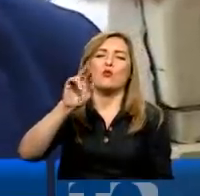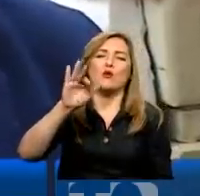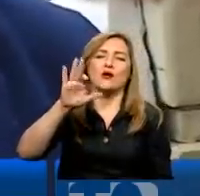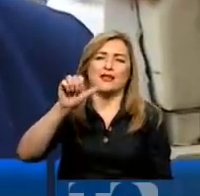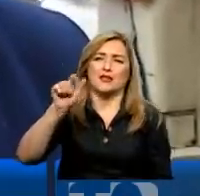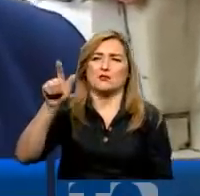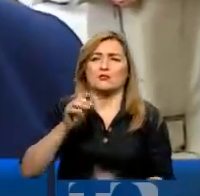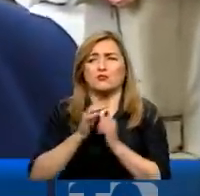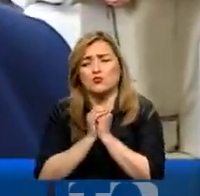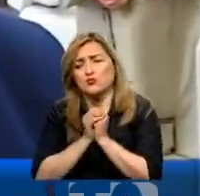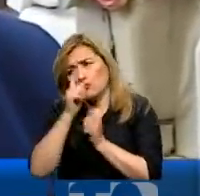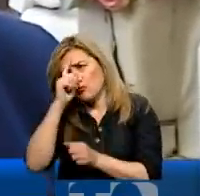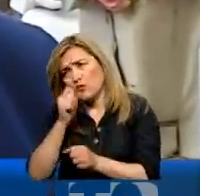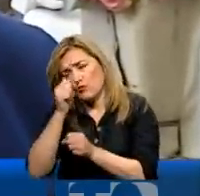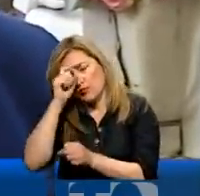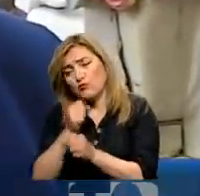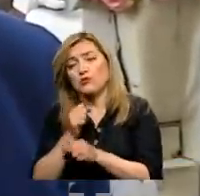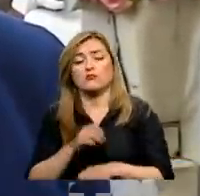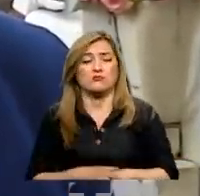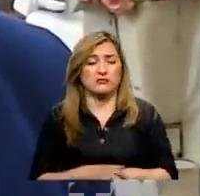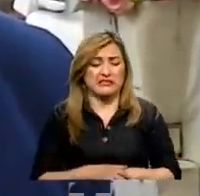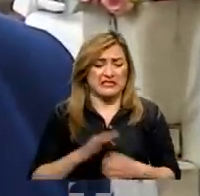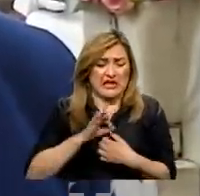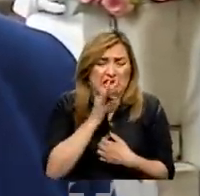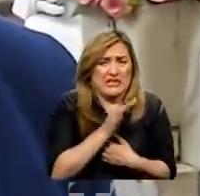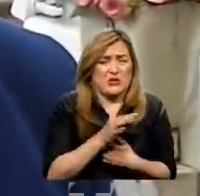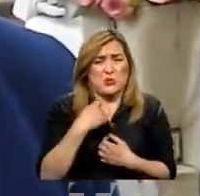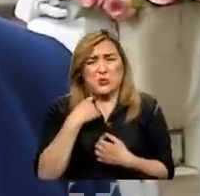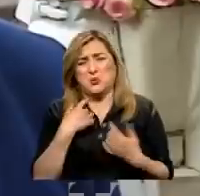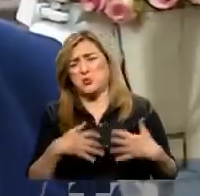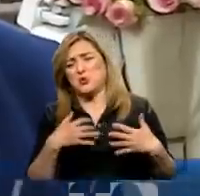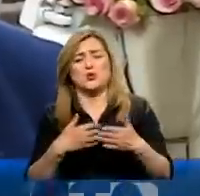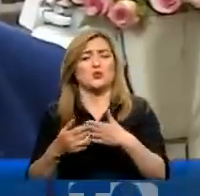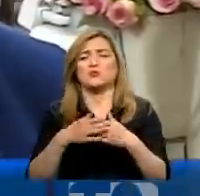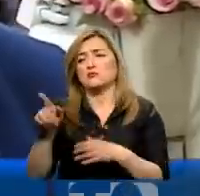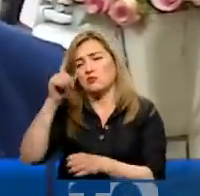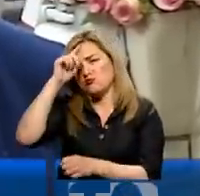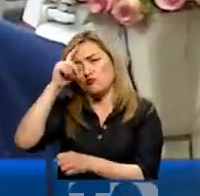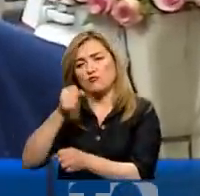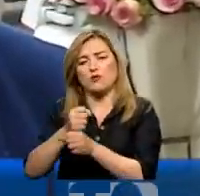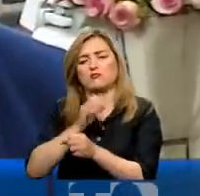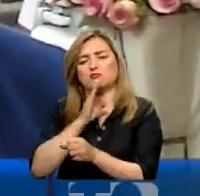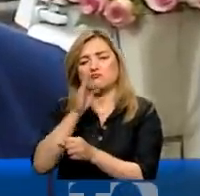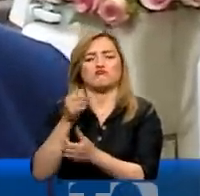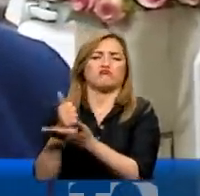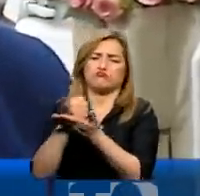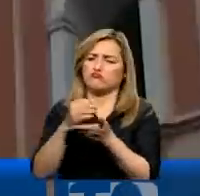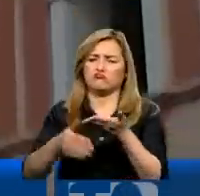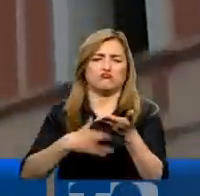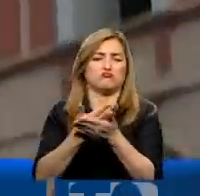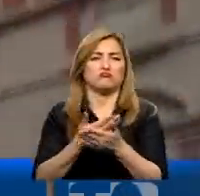lo que estamos pasando, pero tenemos mucha fe en ella, porque ella siempre siempre nos sacará adelante a